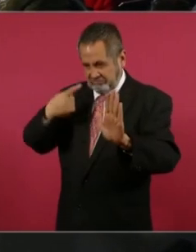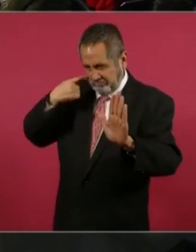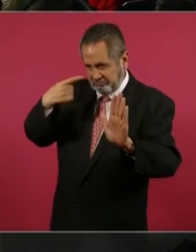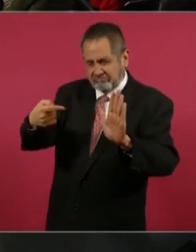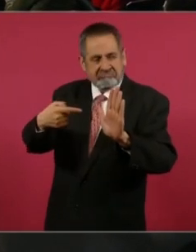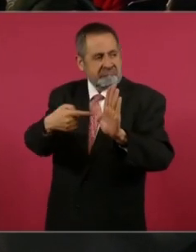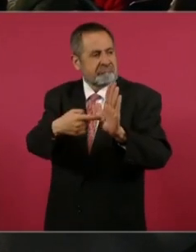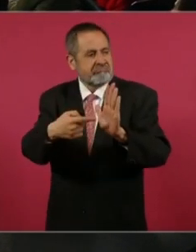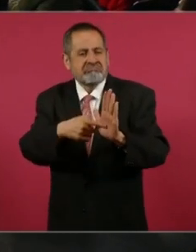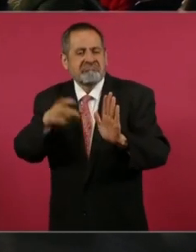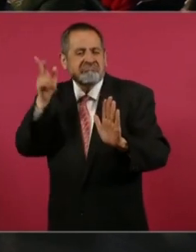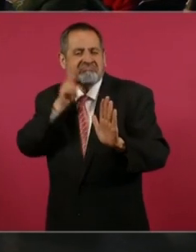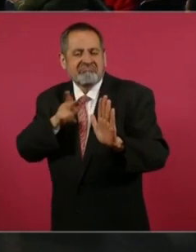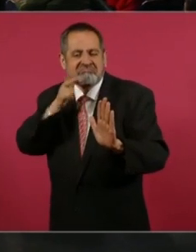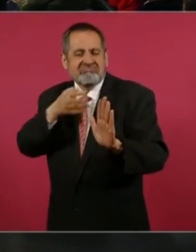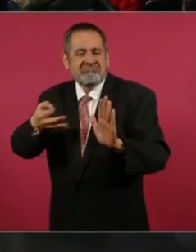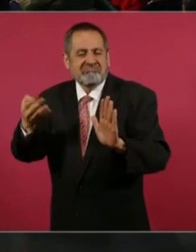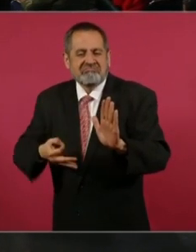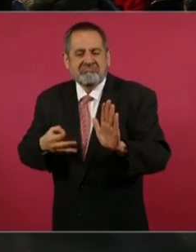firmado,